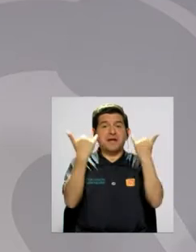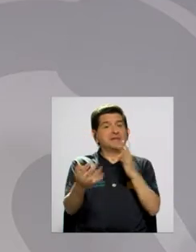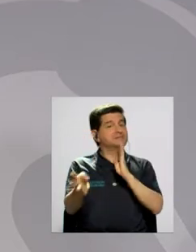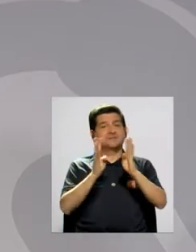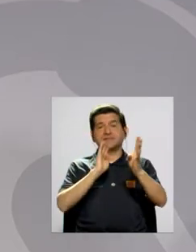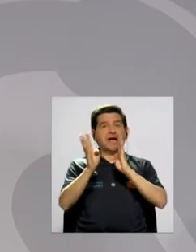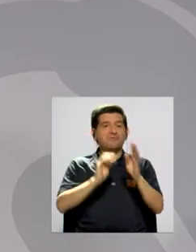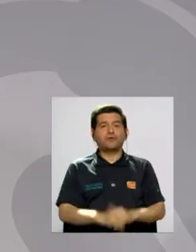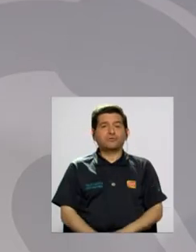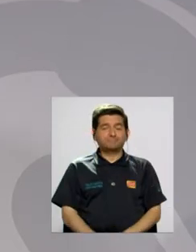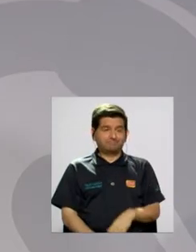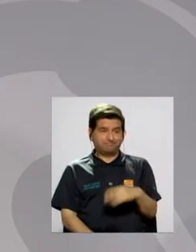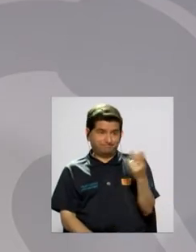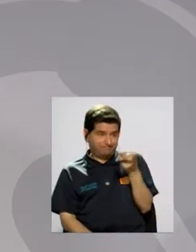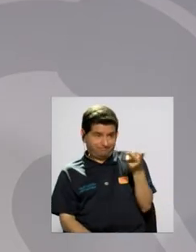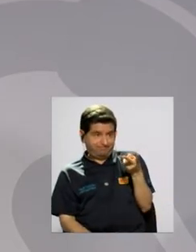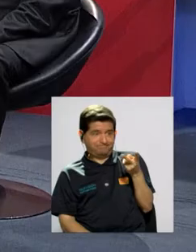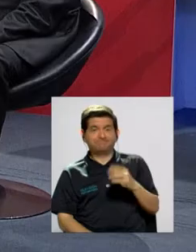don Randall.